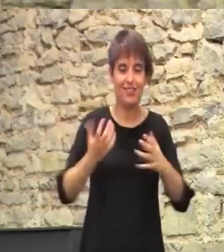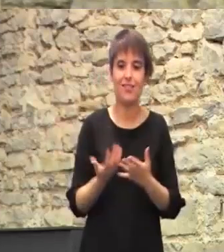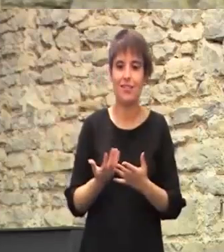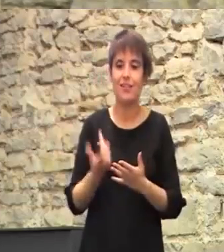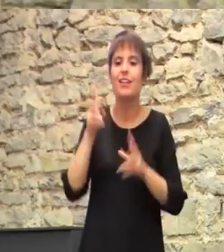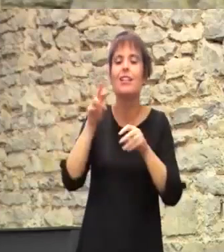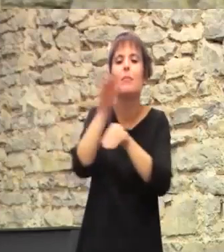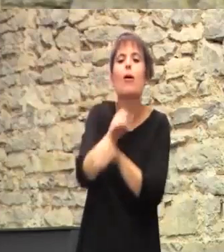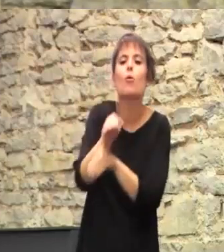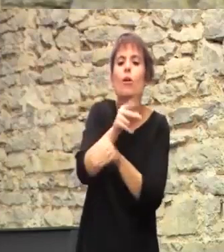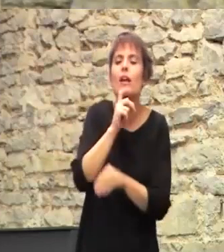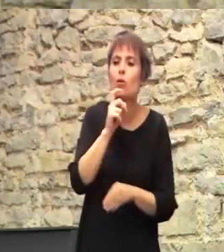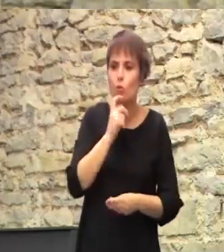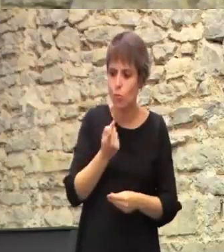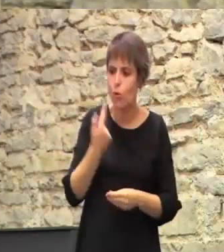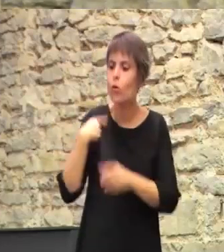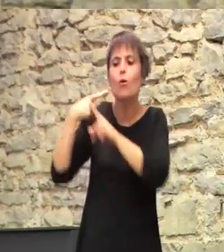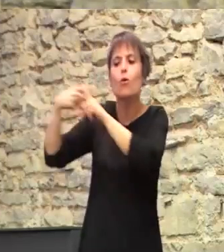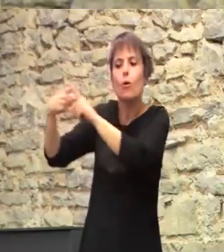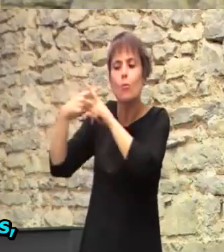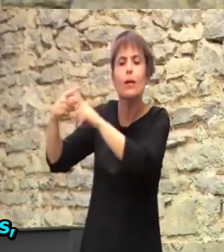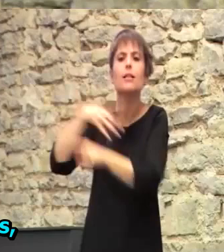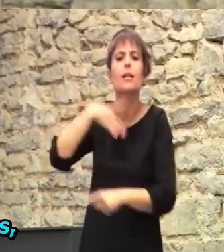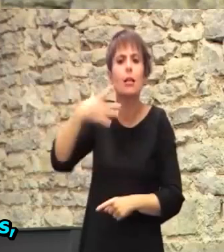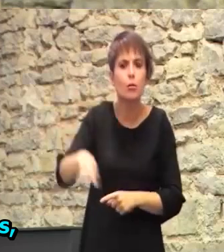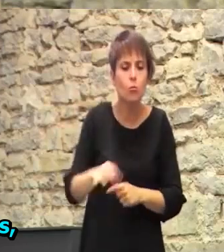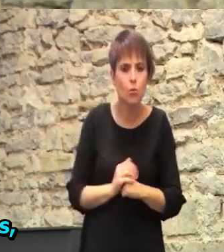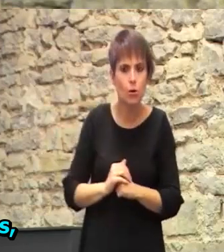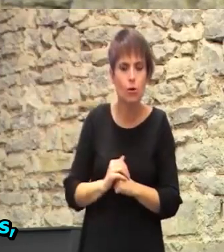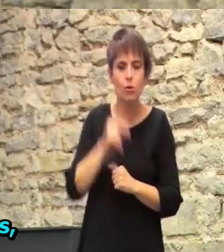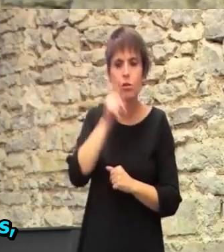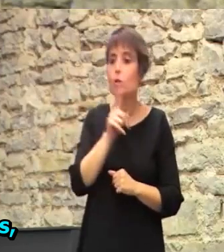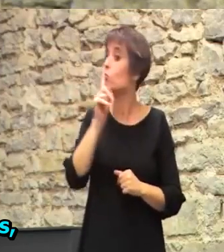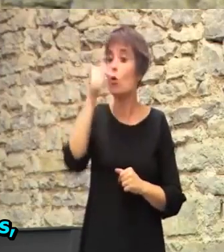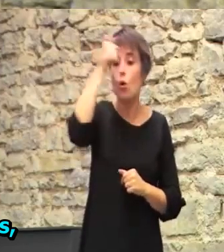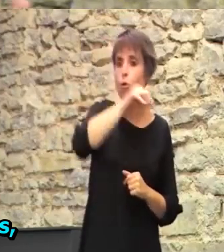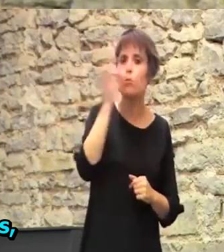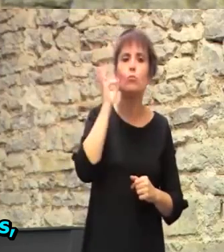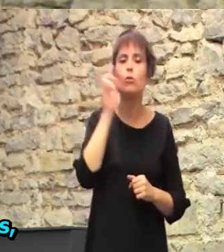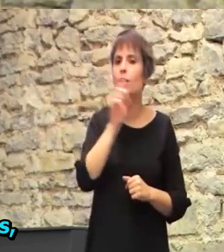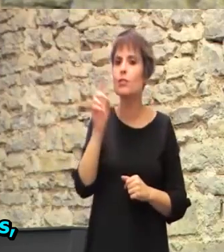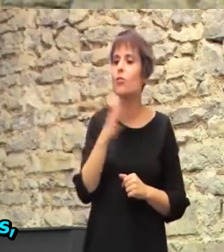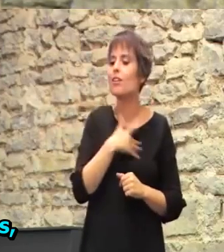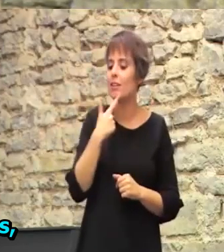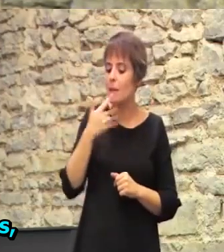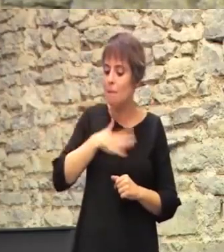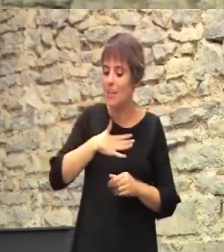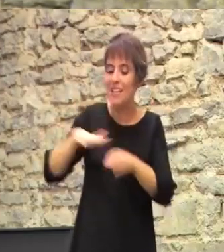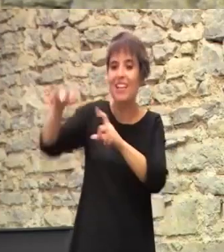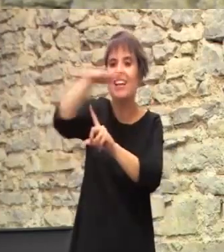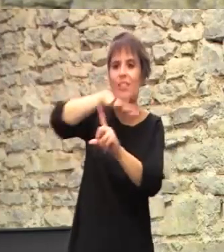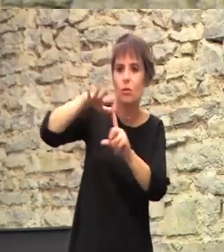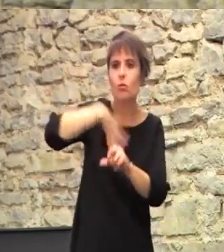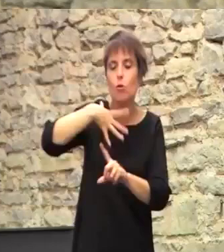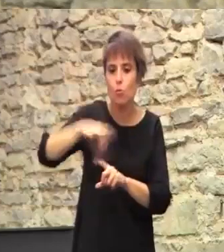como lo hacemos tengo con quien hacerlo pero no hablo solamente de mujeres hombres sino en mis entornos